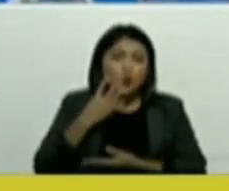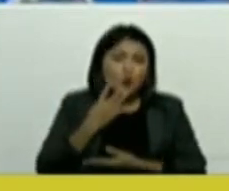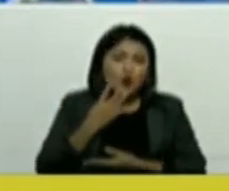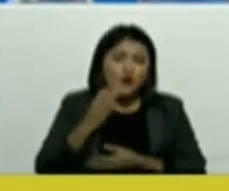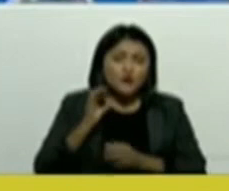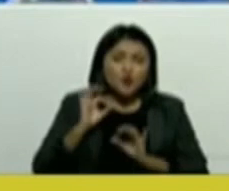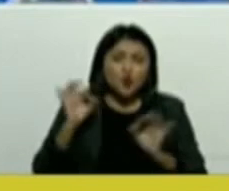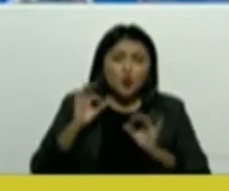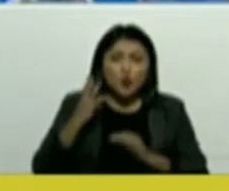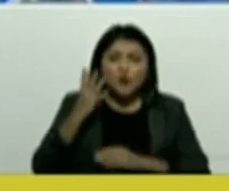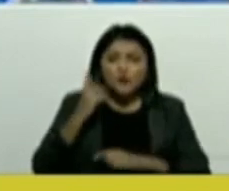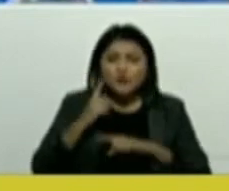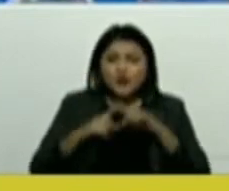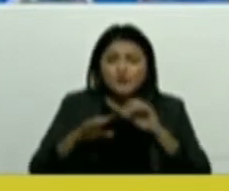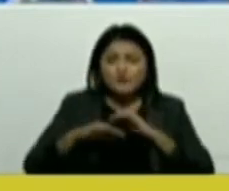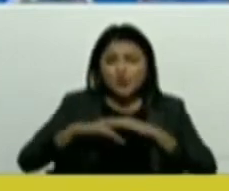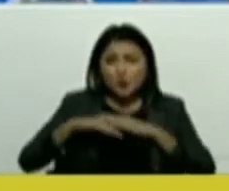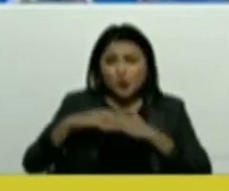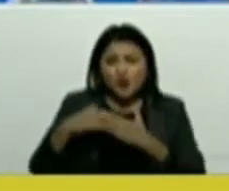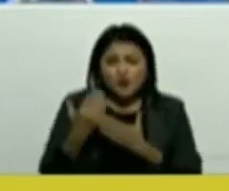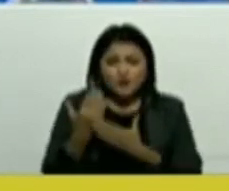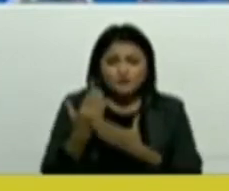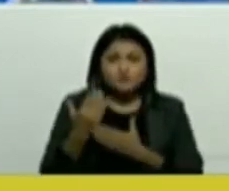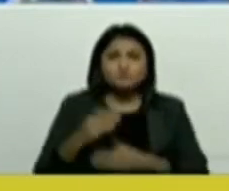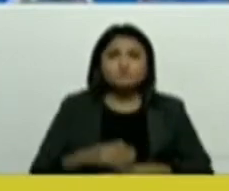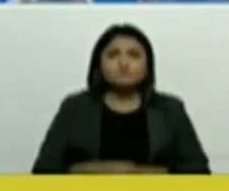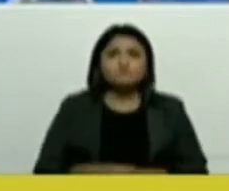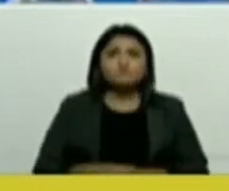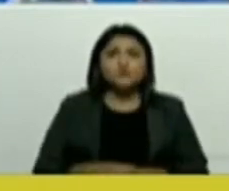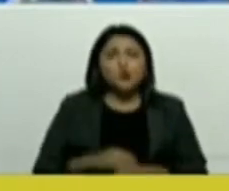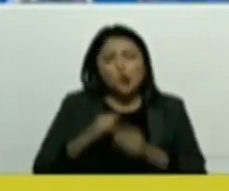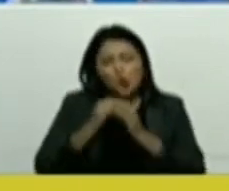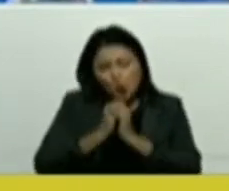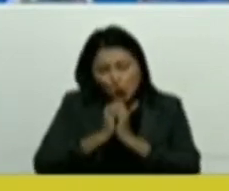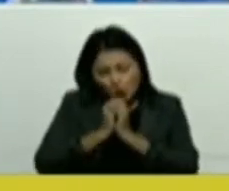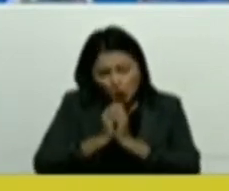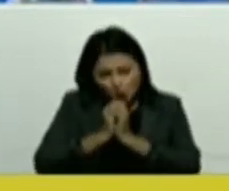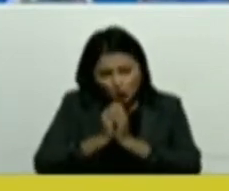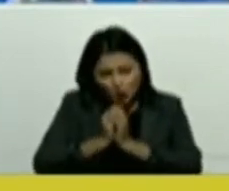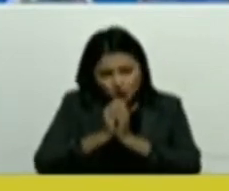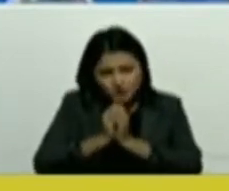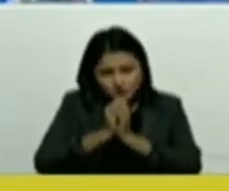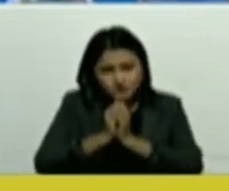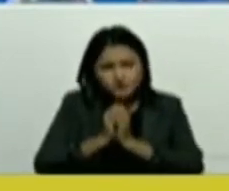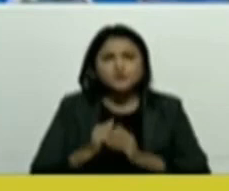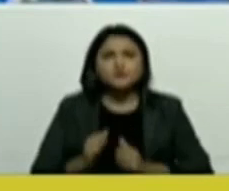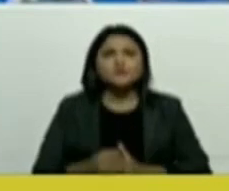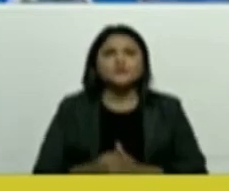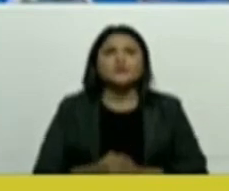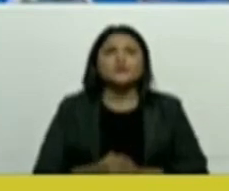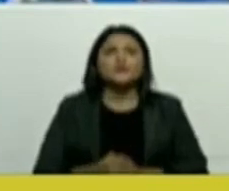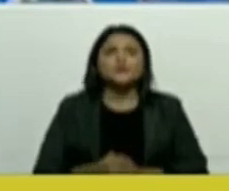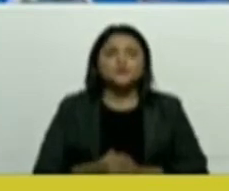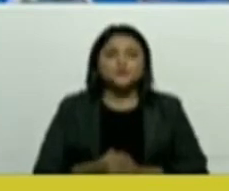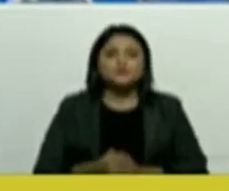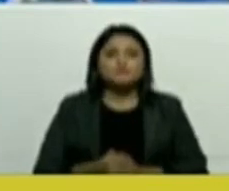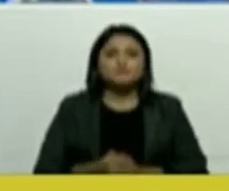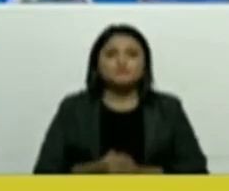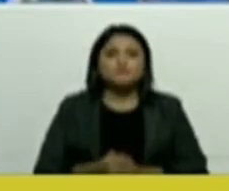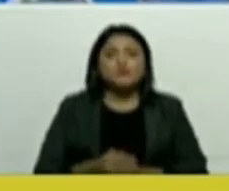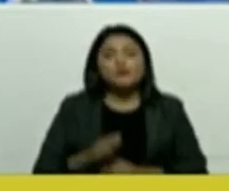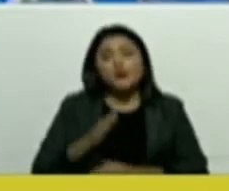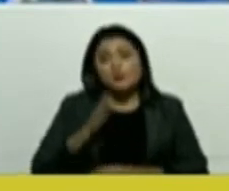Entre 4 y 4:30 de la madrugada. I say my prayers. Hago mis oraciones. I go into my